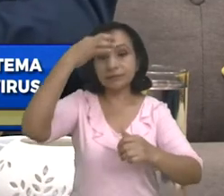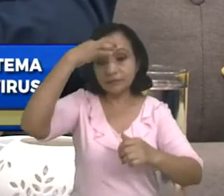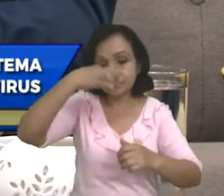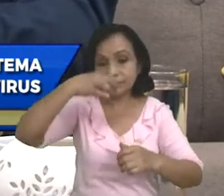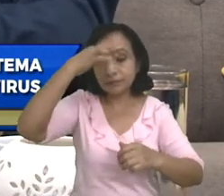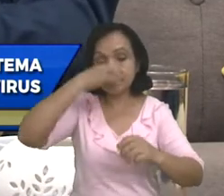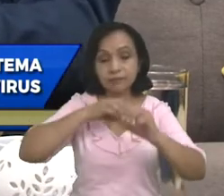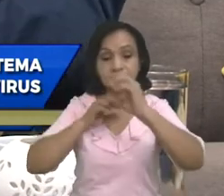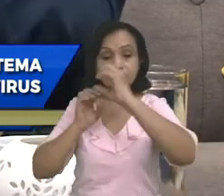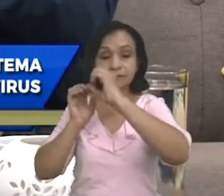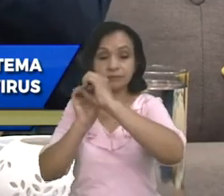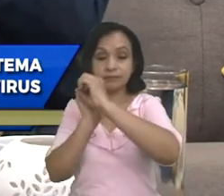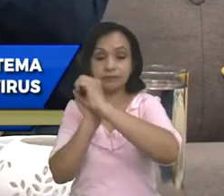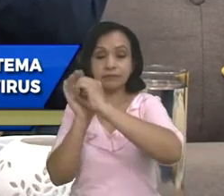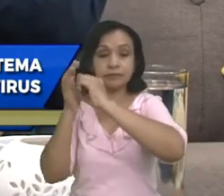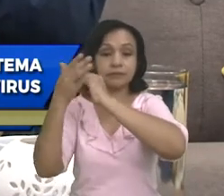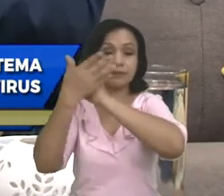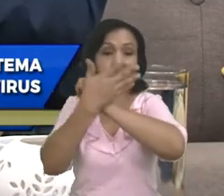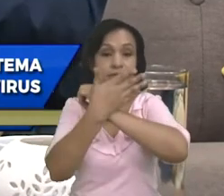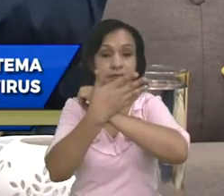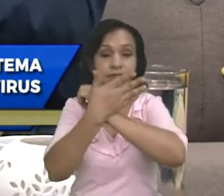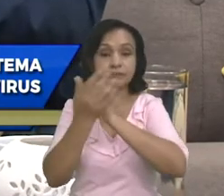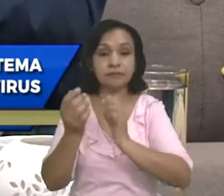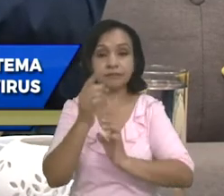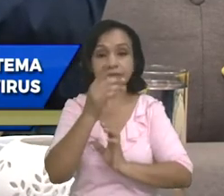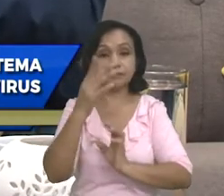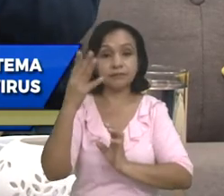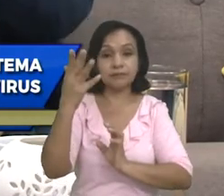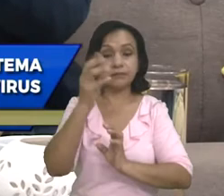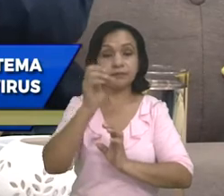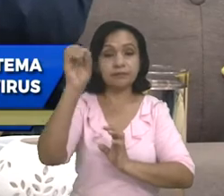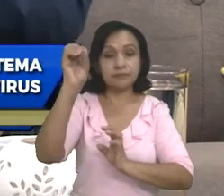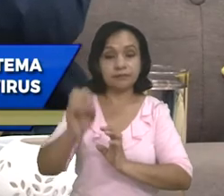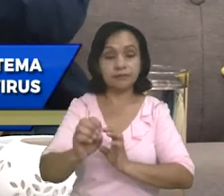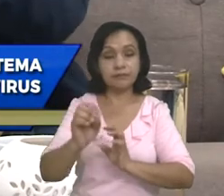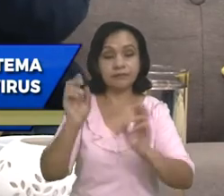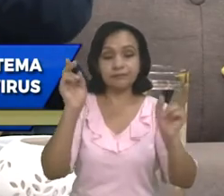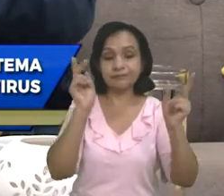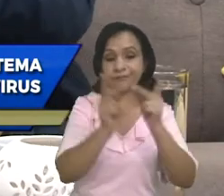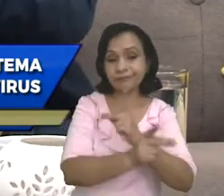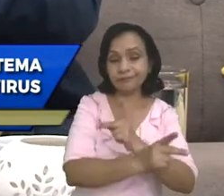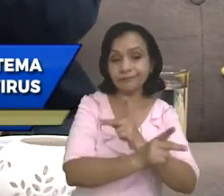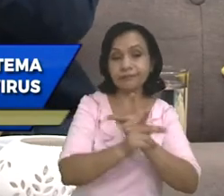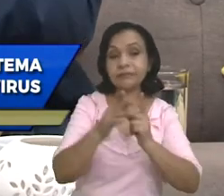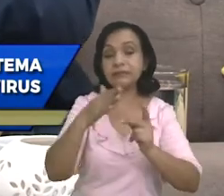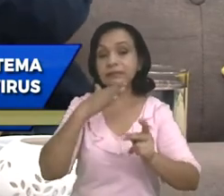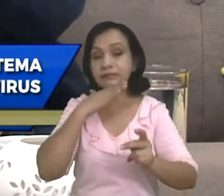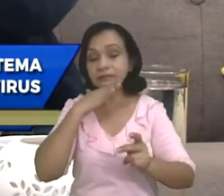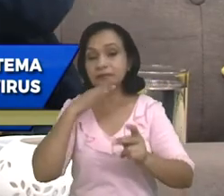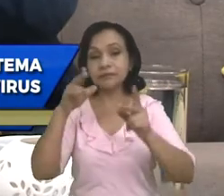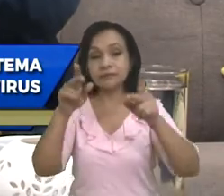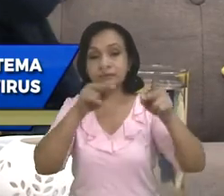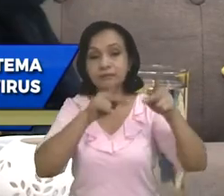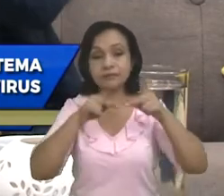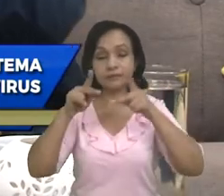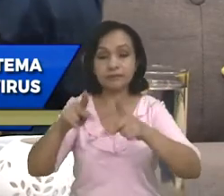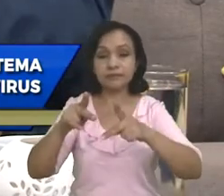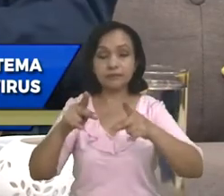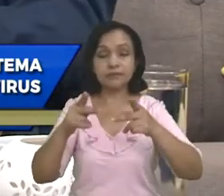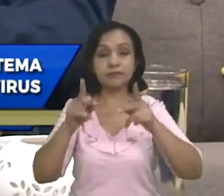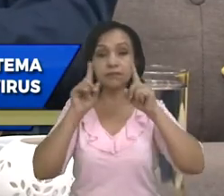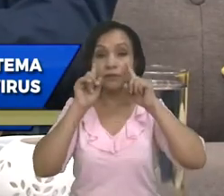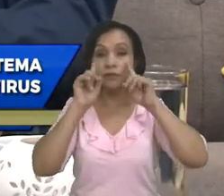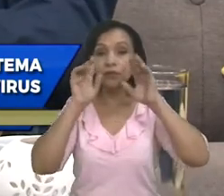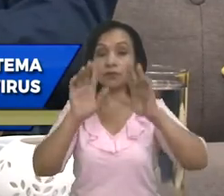una vez el 19 por ciento son graves o críticos que son personas de cuidado al